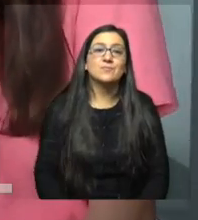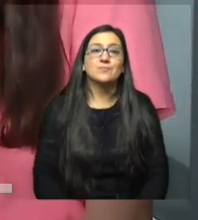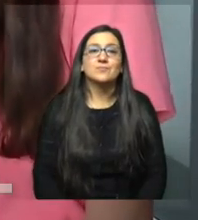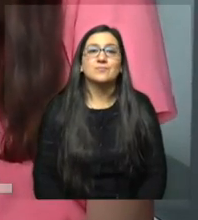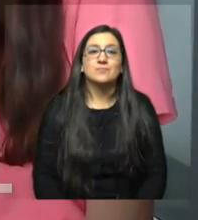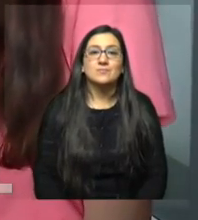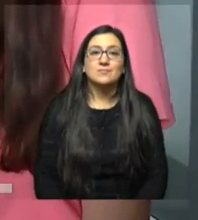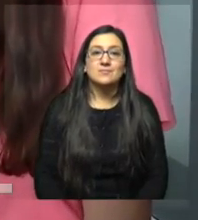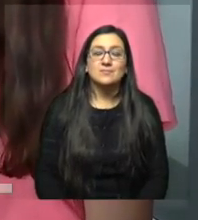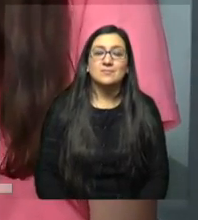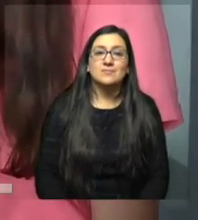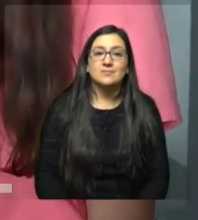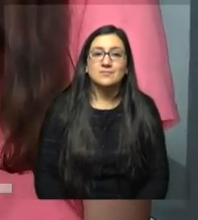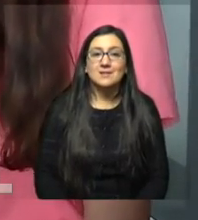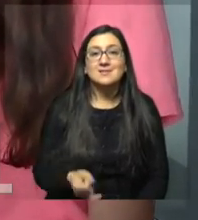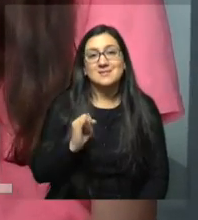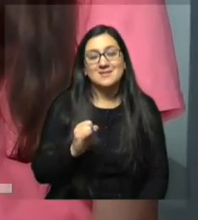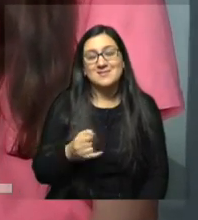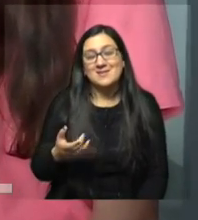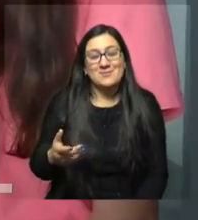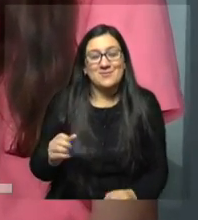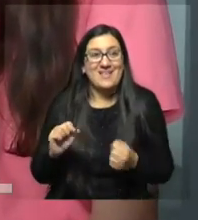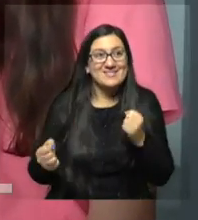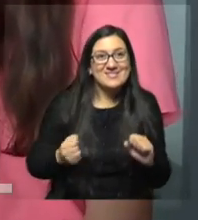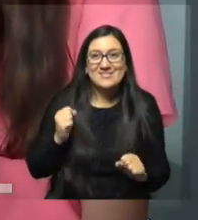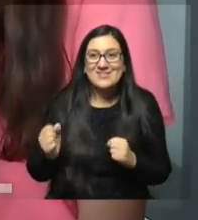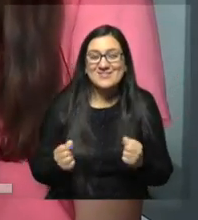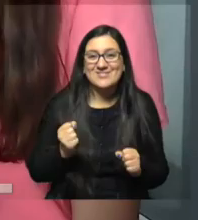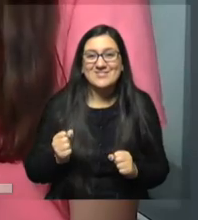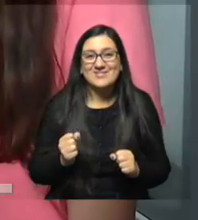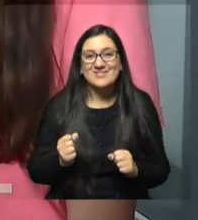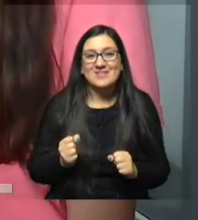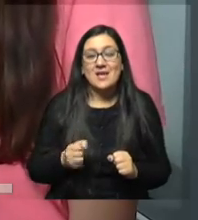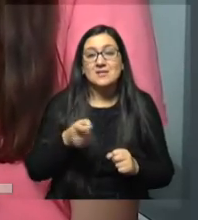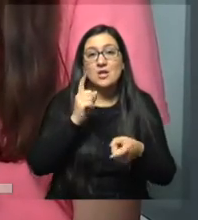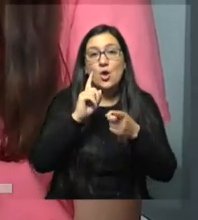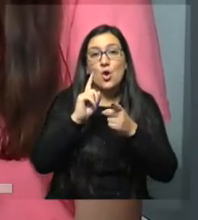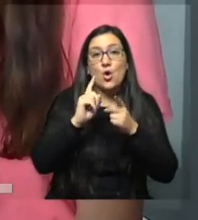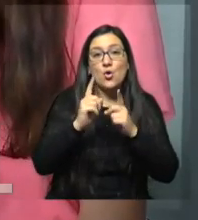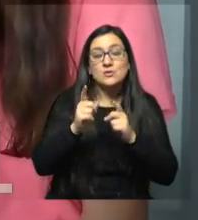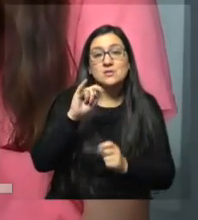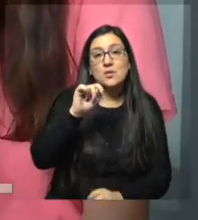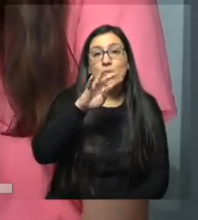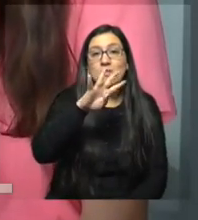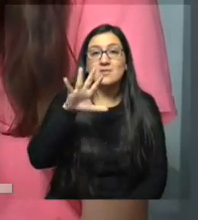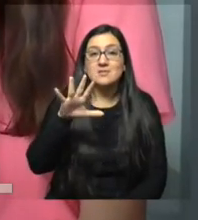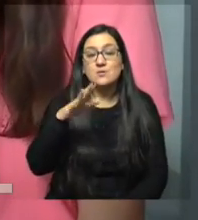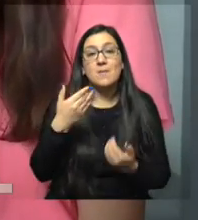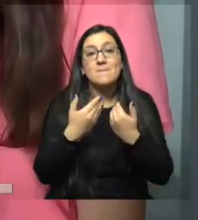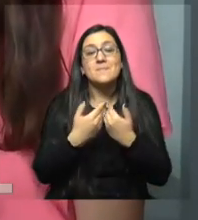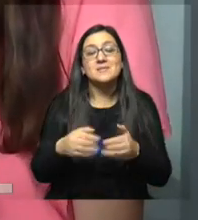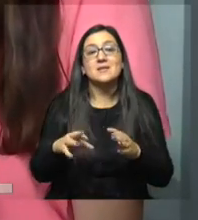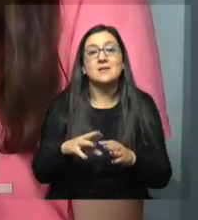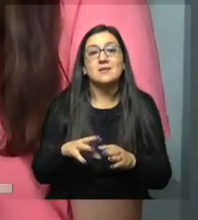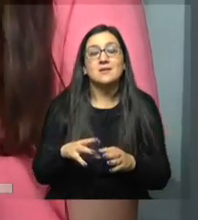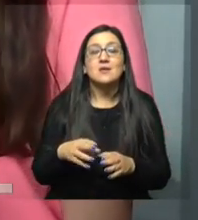momento? Exacto, muy entusiasmados y ansiosos. A las 11:45 más o menos va a comenzar la representación.